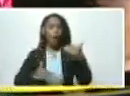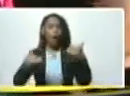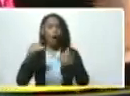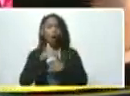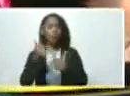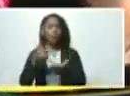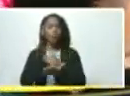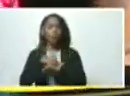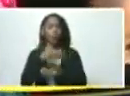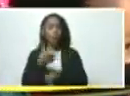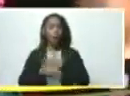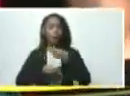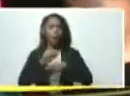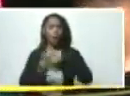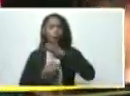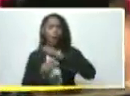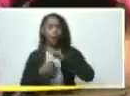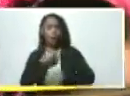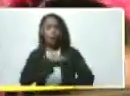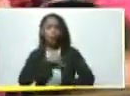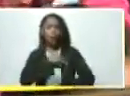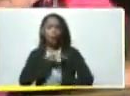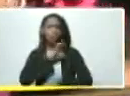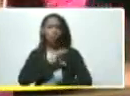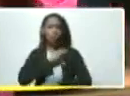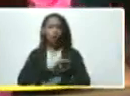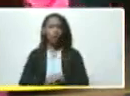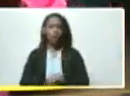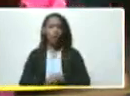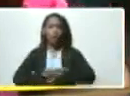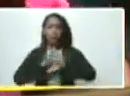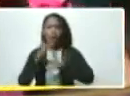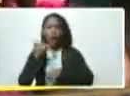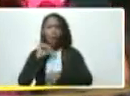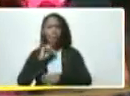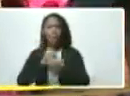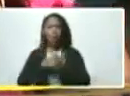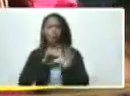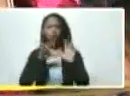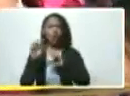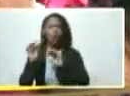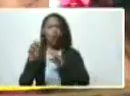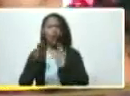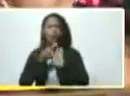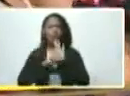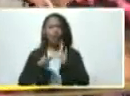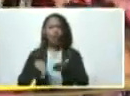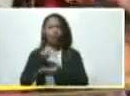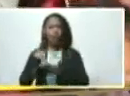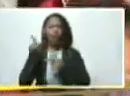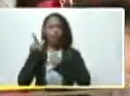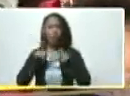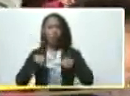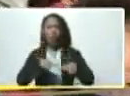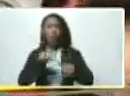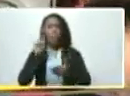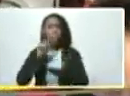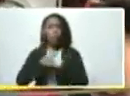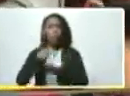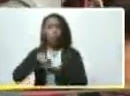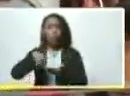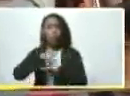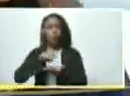vulnerabilidad, usted ha ido creando las bases de Misiones Socialistas. Ya llevamos 1.800 a nivel nacional. Y en estos espacios, en su punto y